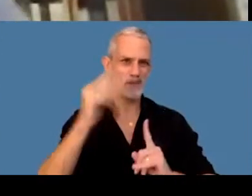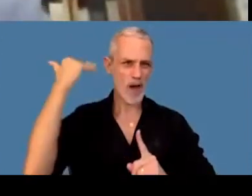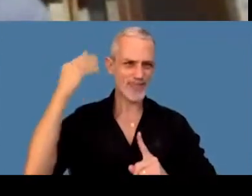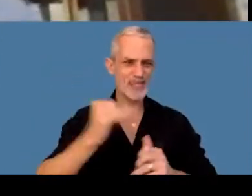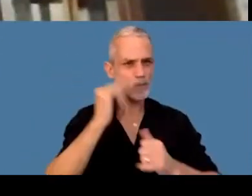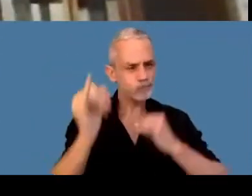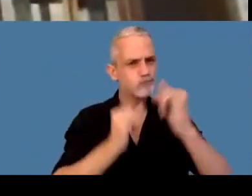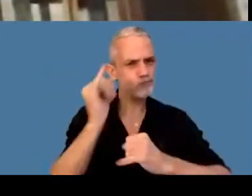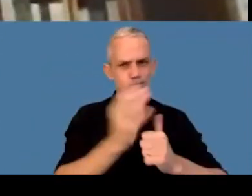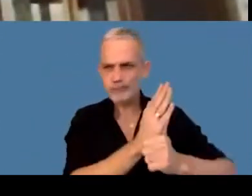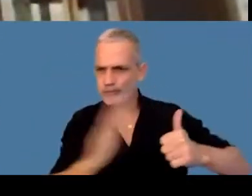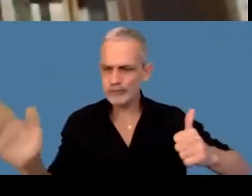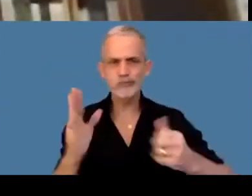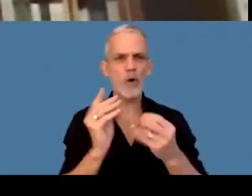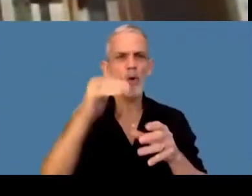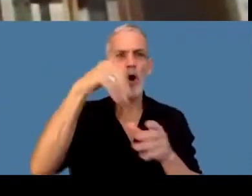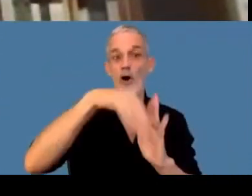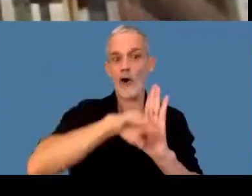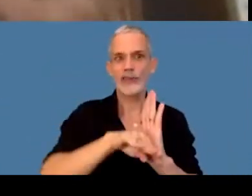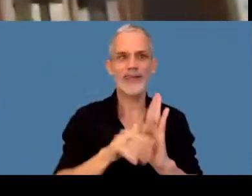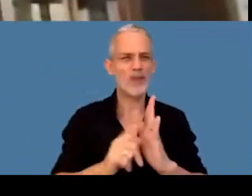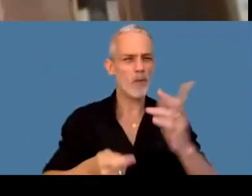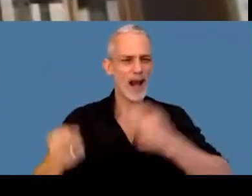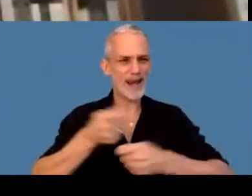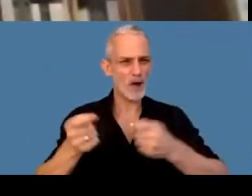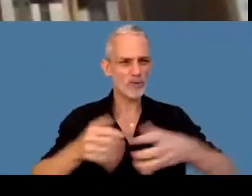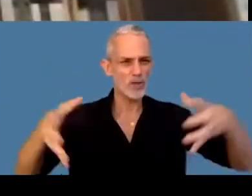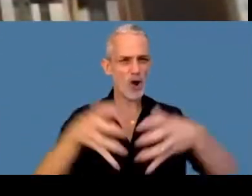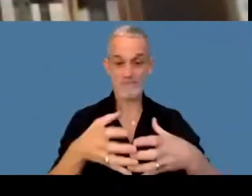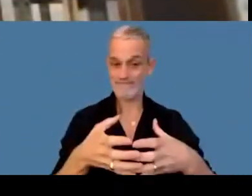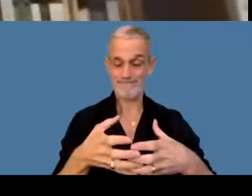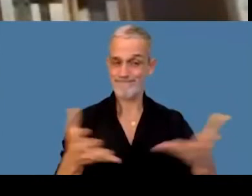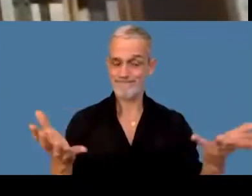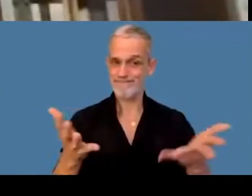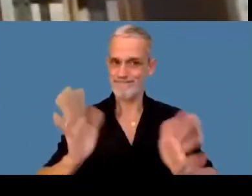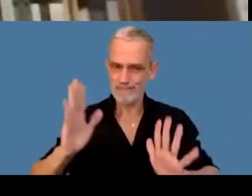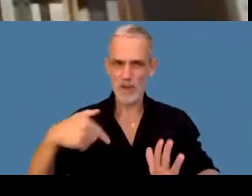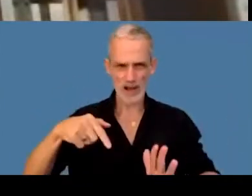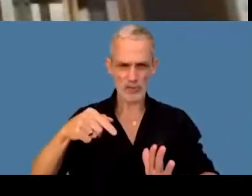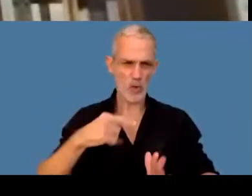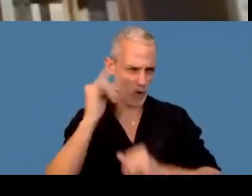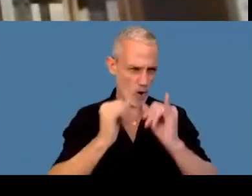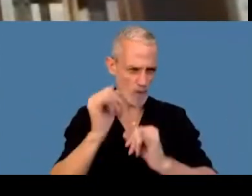poder explicar contenidos para la negociación colectiva porque nosotros en determinado momento, ahora les voy a comentar eso,